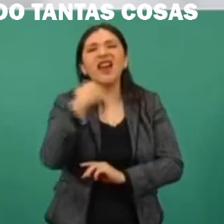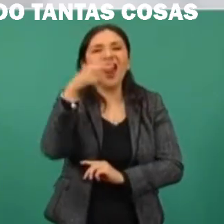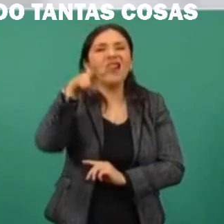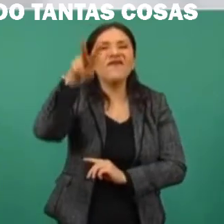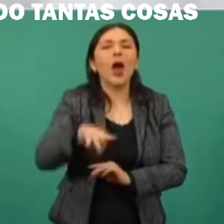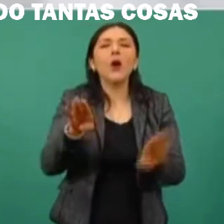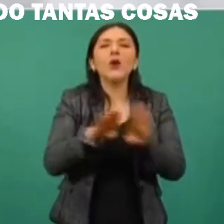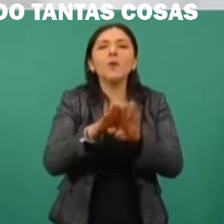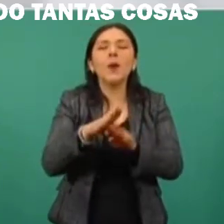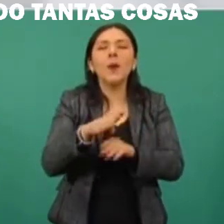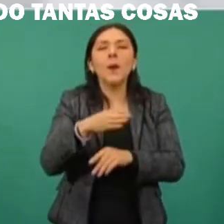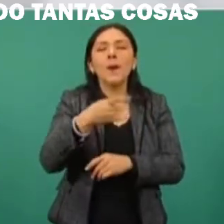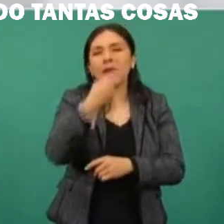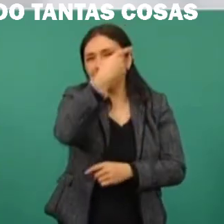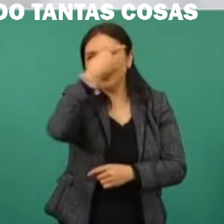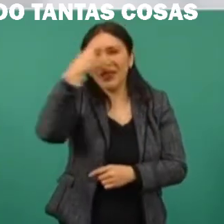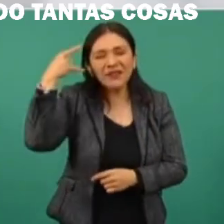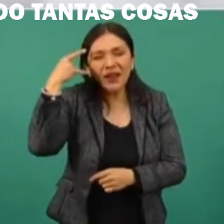en